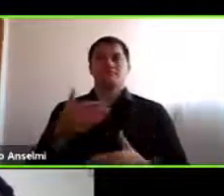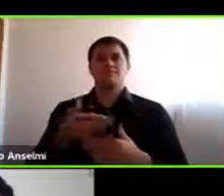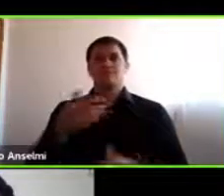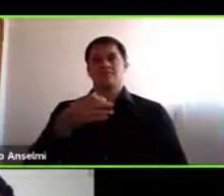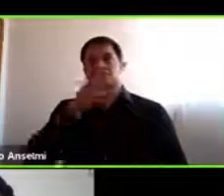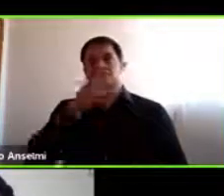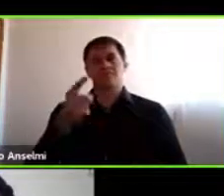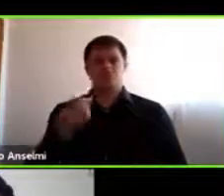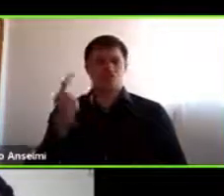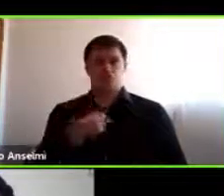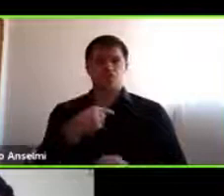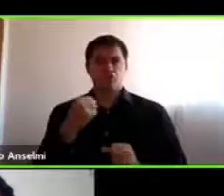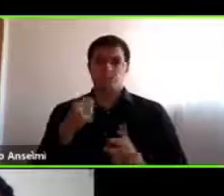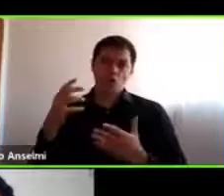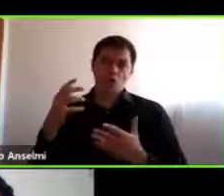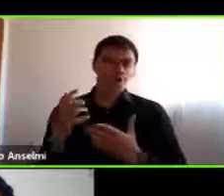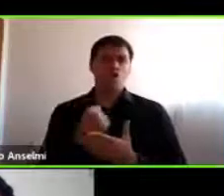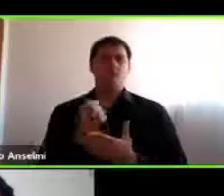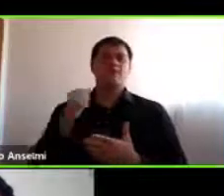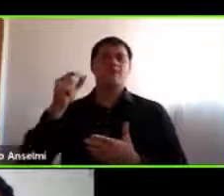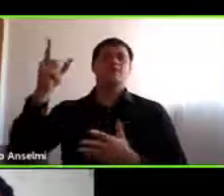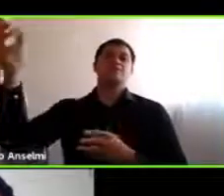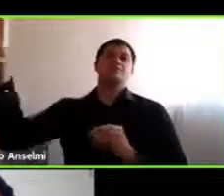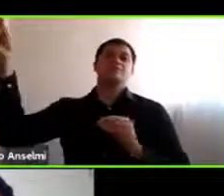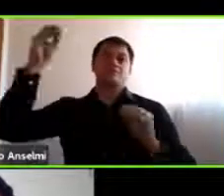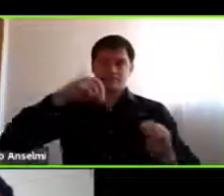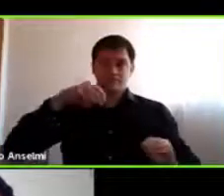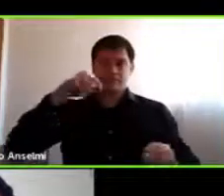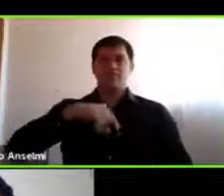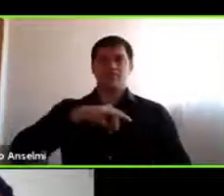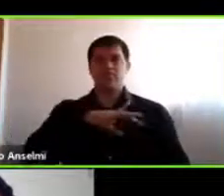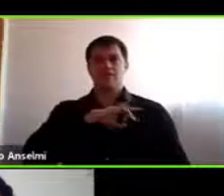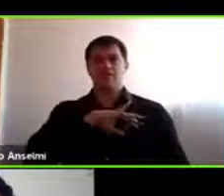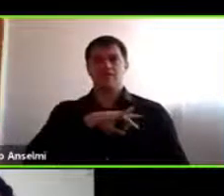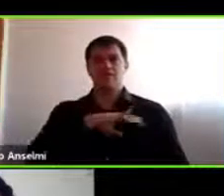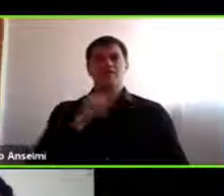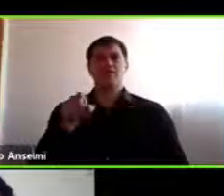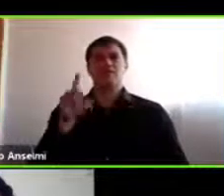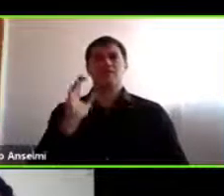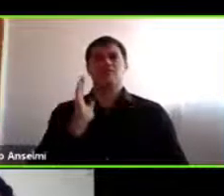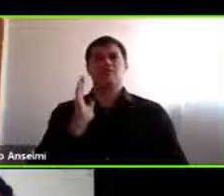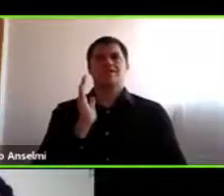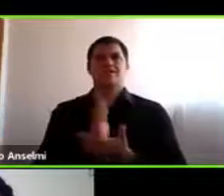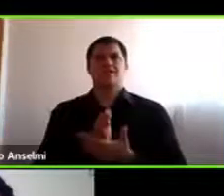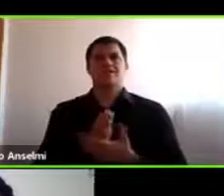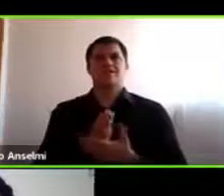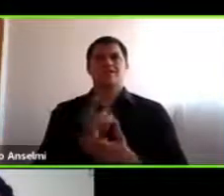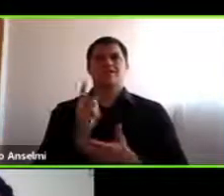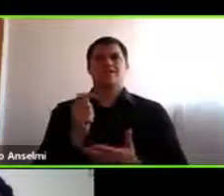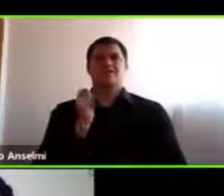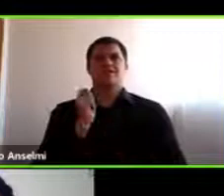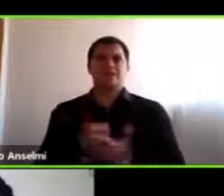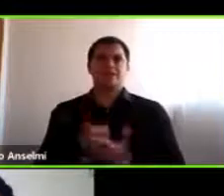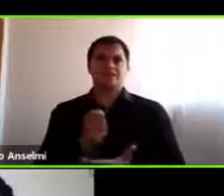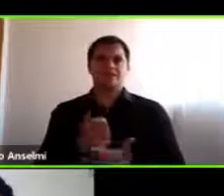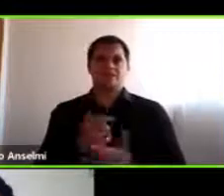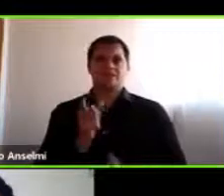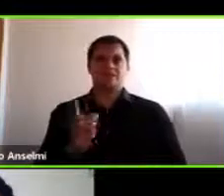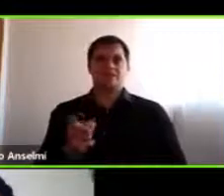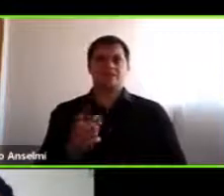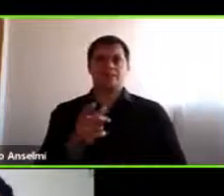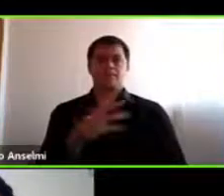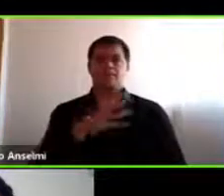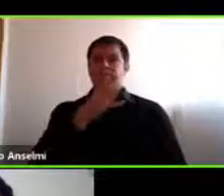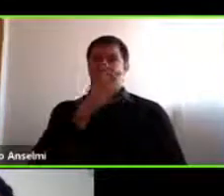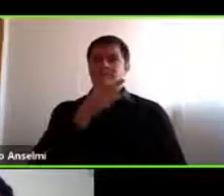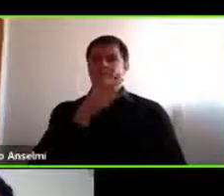logramos traer esa implementación a la versión chilena lo más probable es que esa capacidad sea de pago pero no lo sabemos todavía